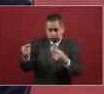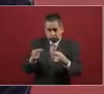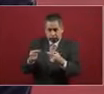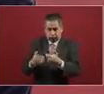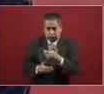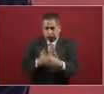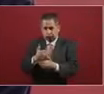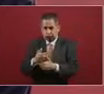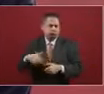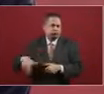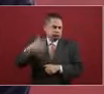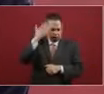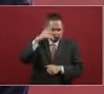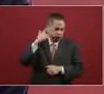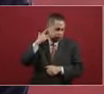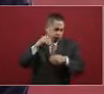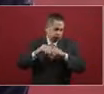Es de dominio público,